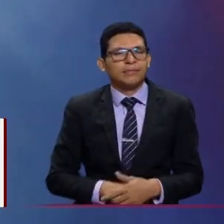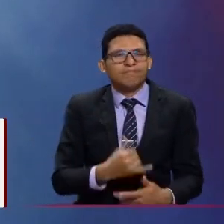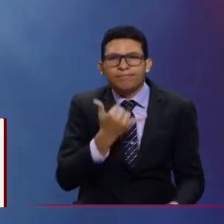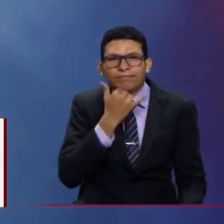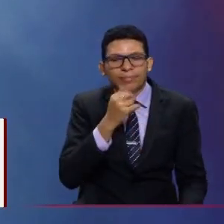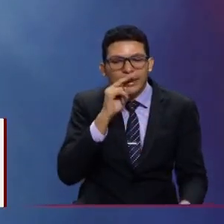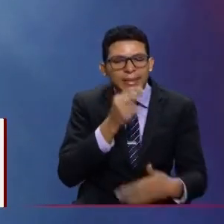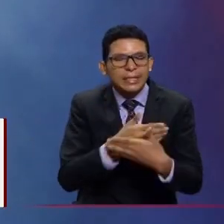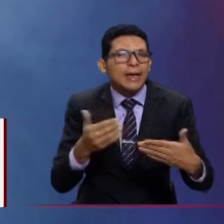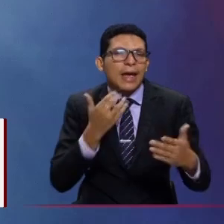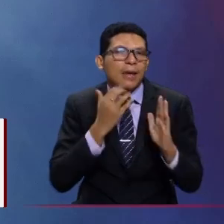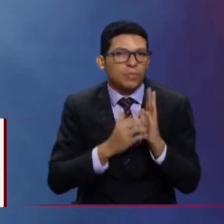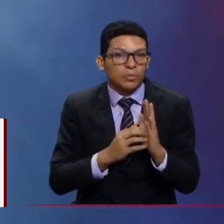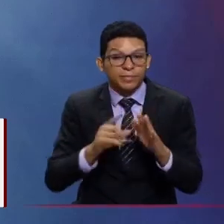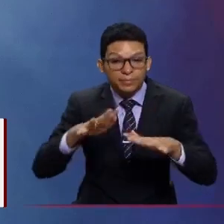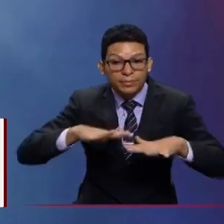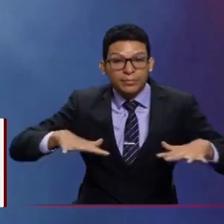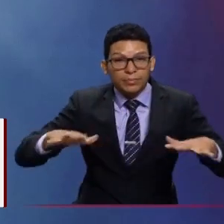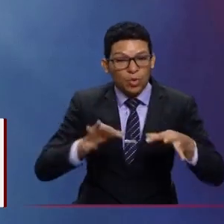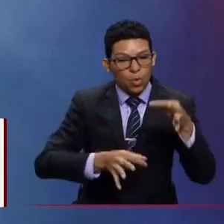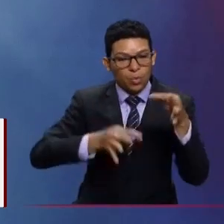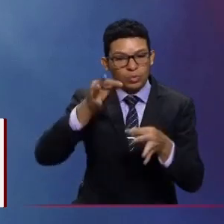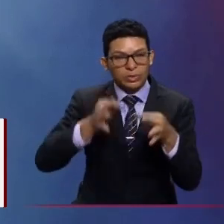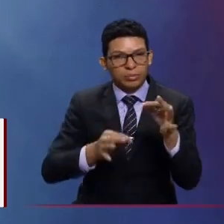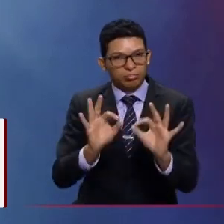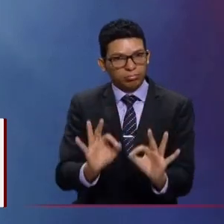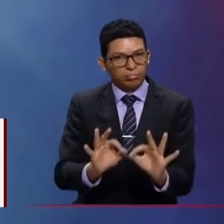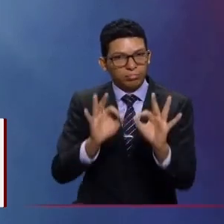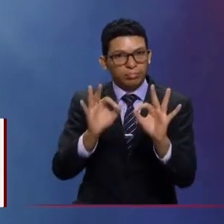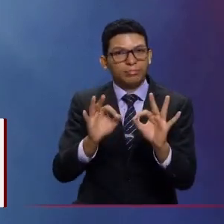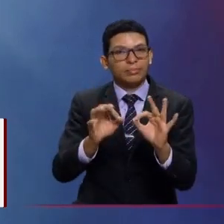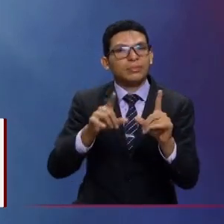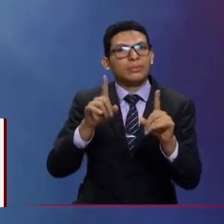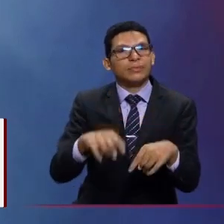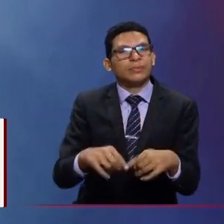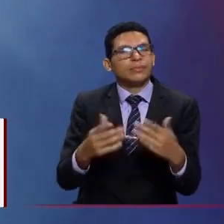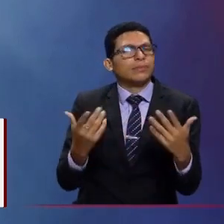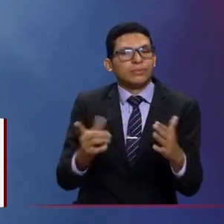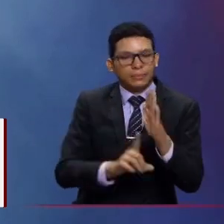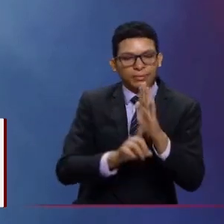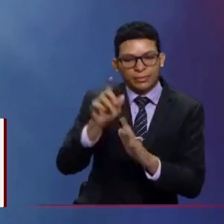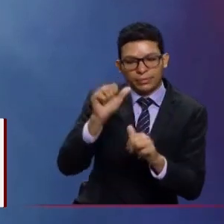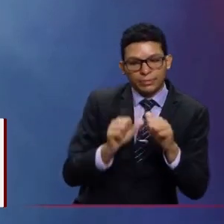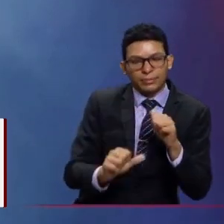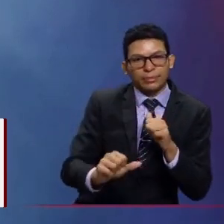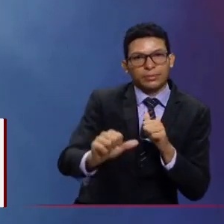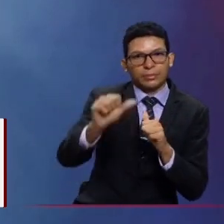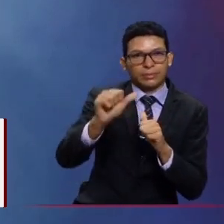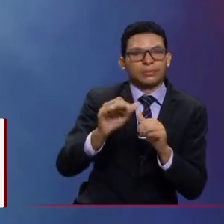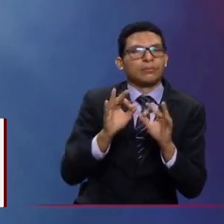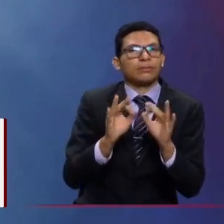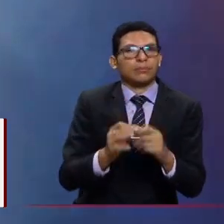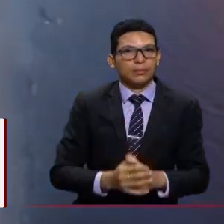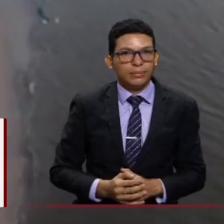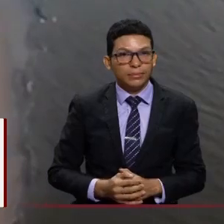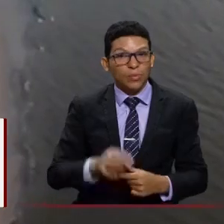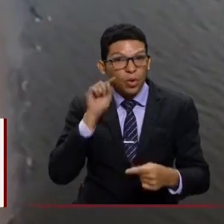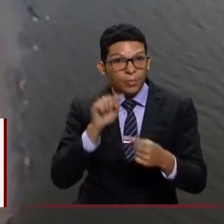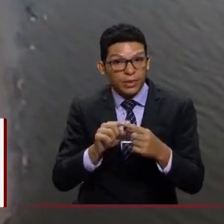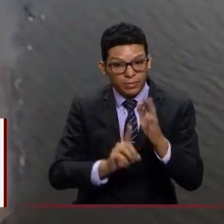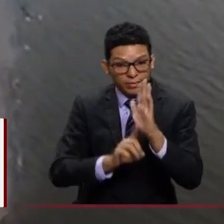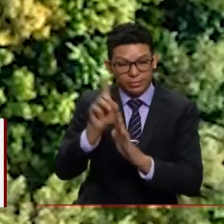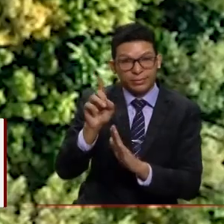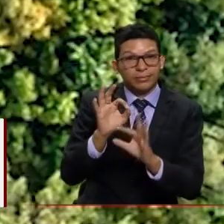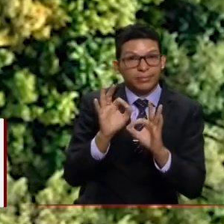lo que nosotros estamos buscando es la justicia digna y realizar un tipo de desarrollo sostenible, teniendo en cuenta que los objetivos de